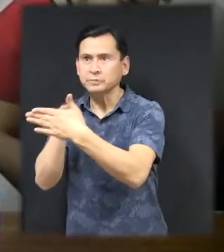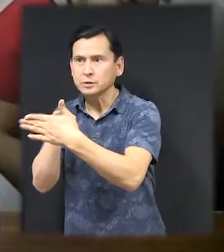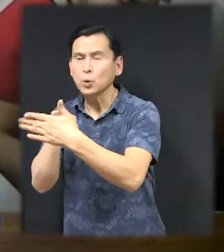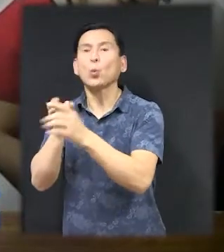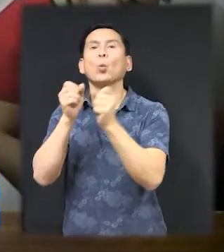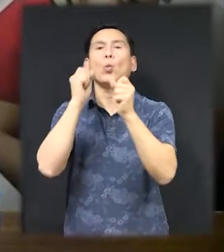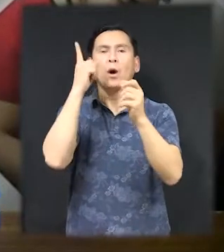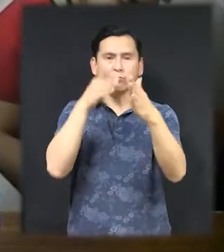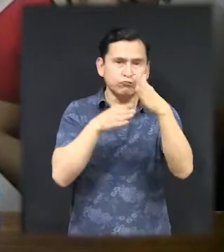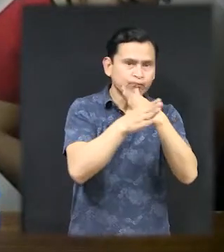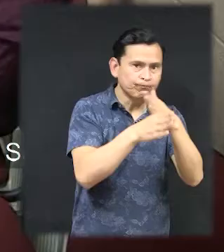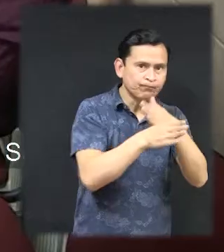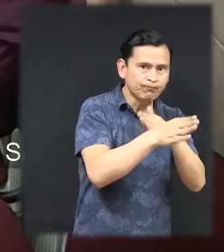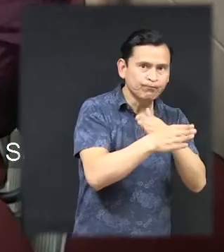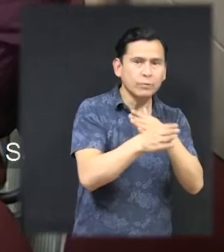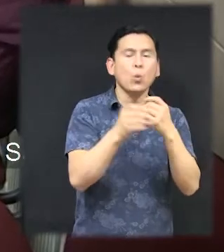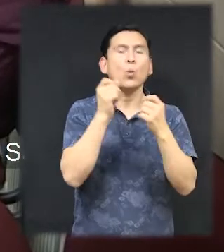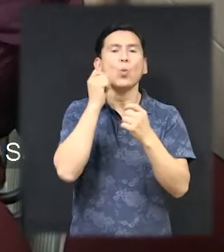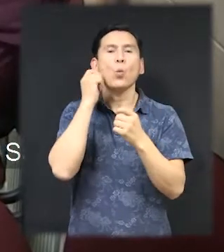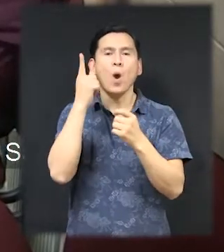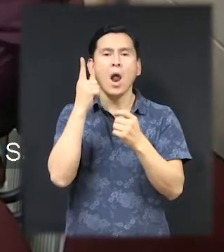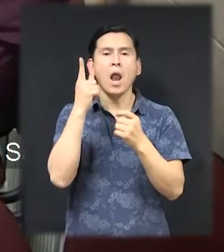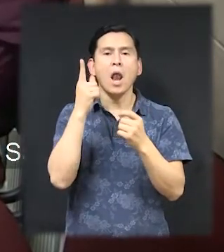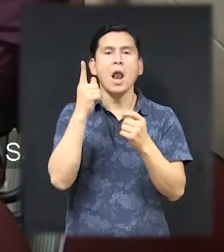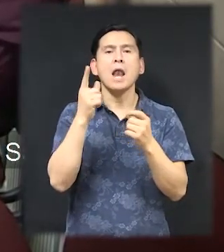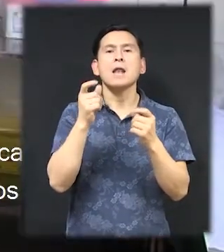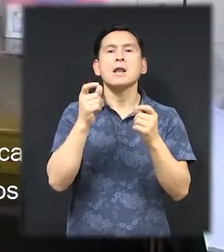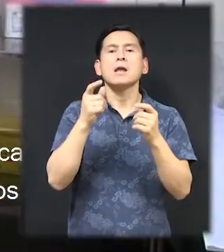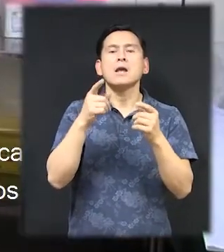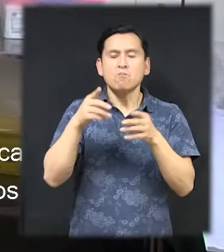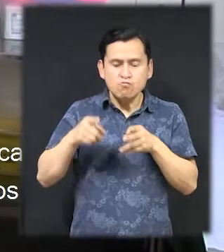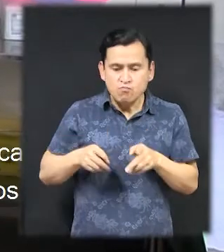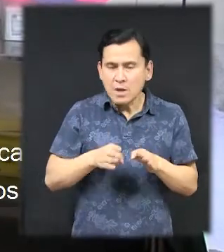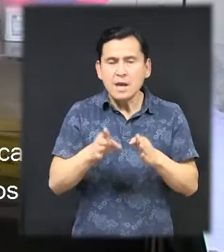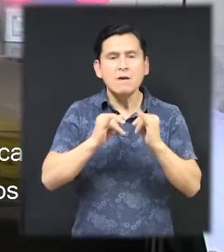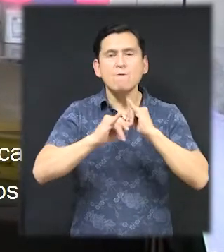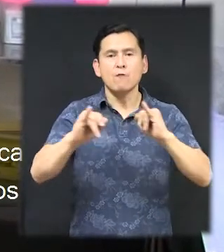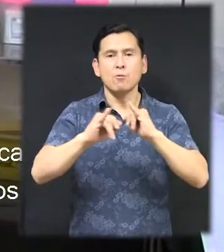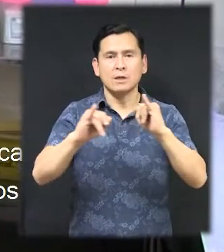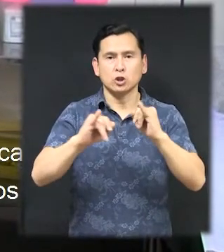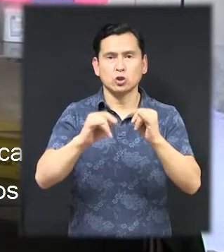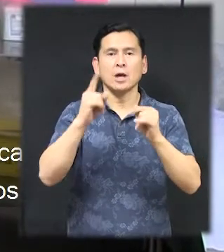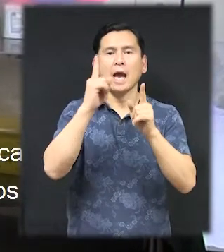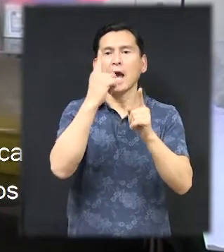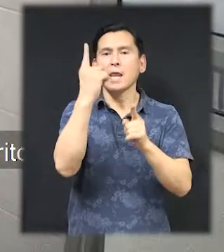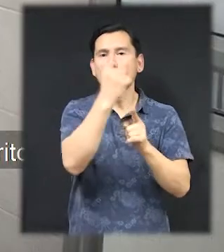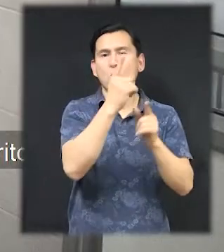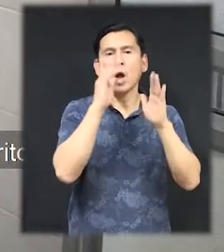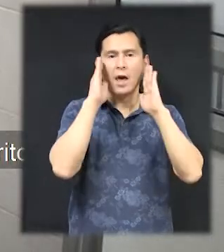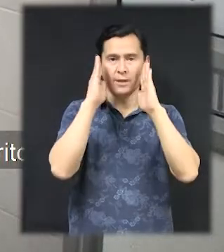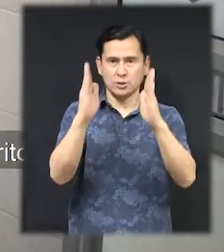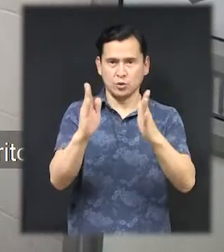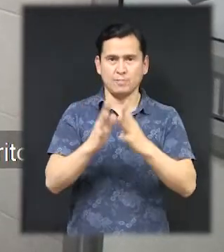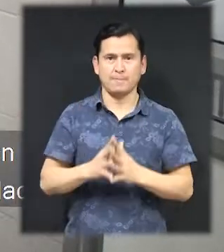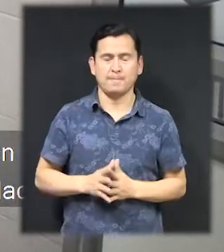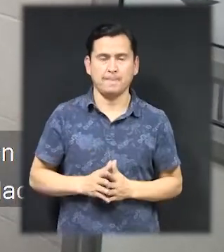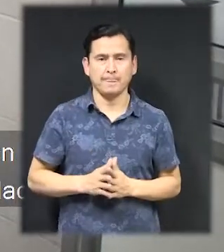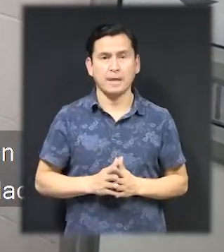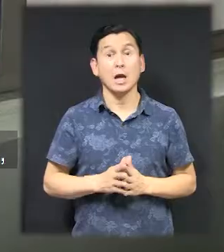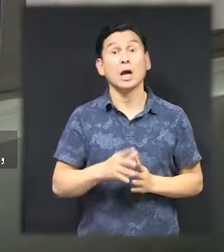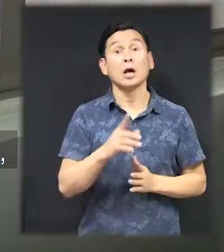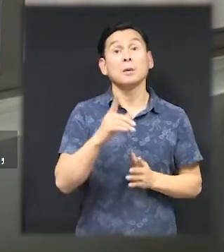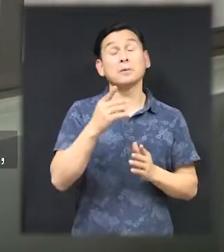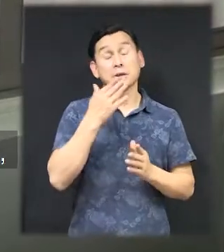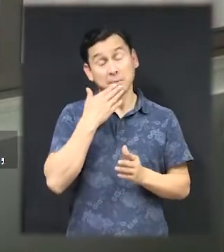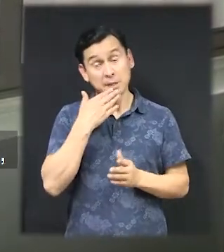información permanente y continua de la ciudadanía respecto a los cambios que se van haciendo en la gestión hospitalaria. En este mismo